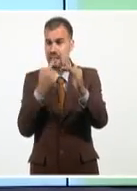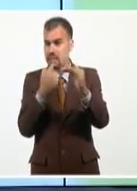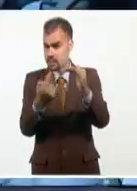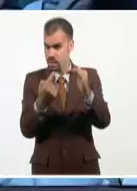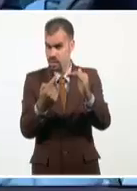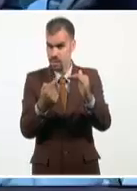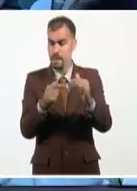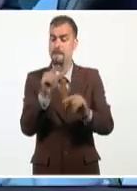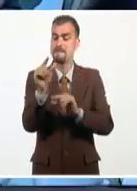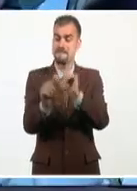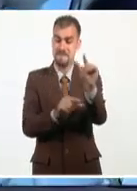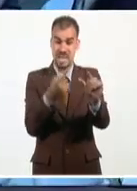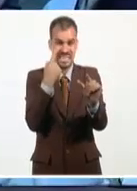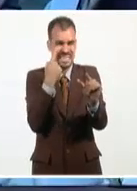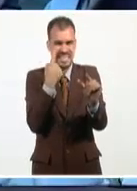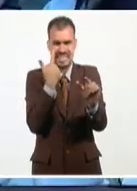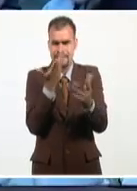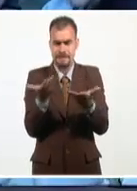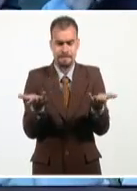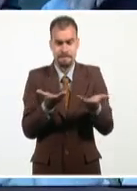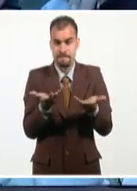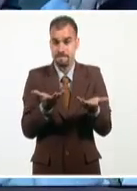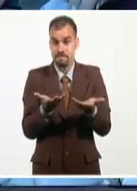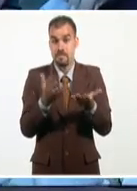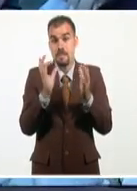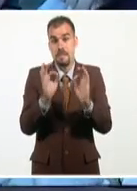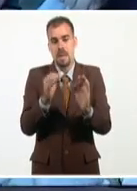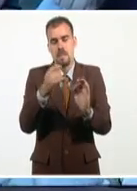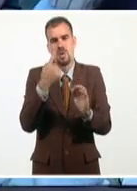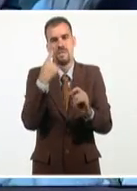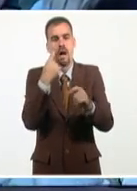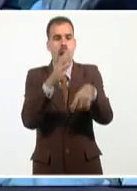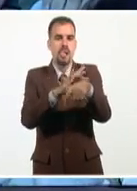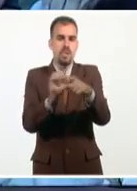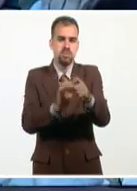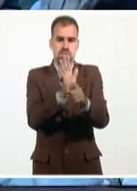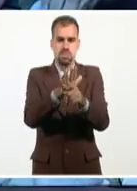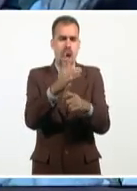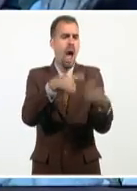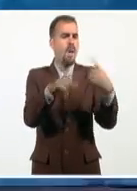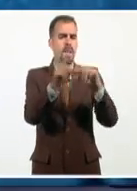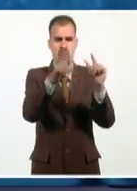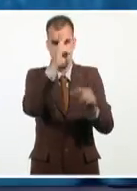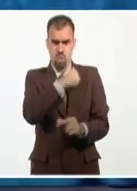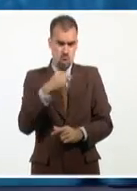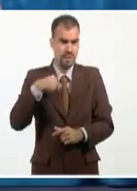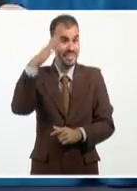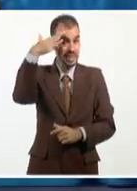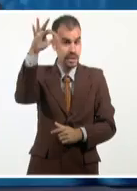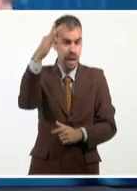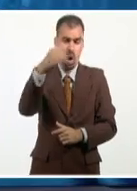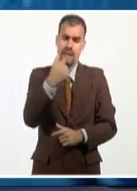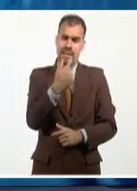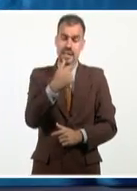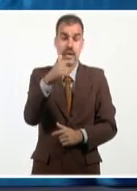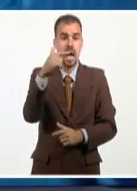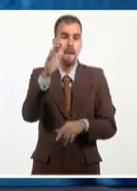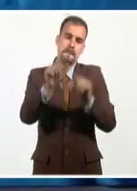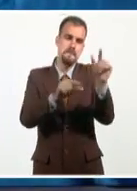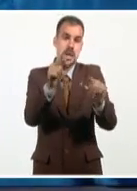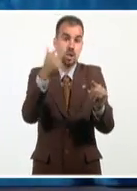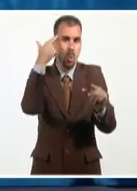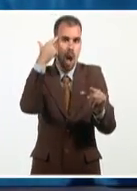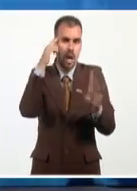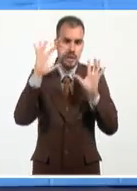números demuestran un agotamiento propio de la pandemia, que los psicólogos han bautizado como fatiga y que en esencia describe